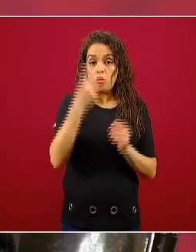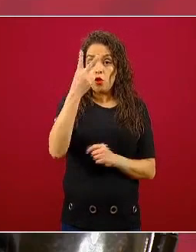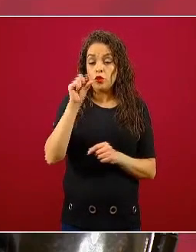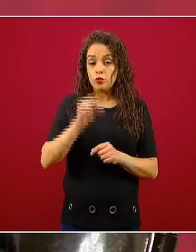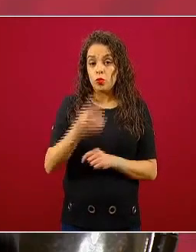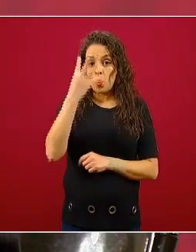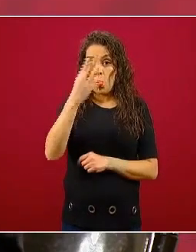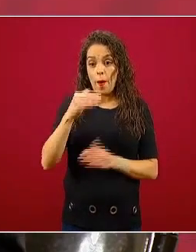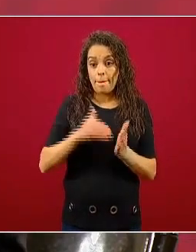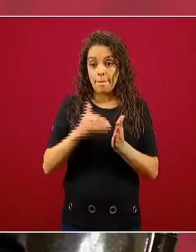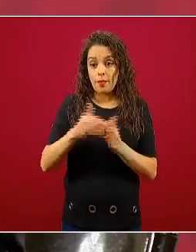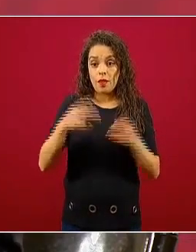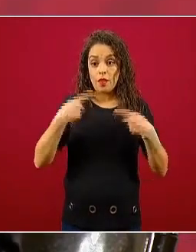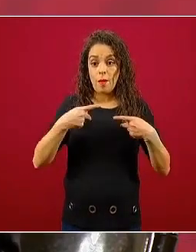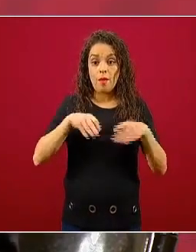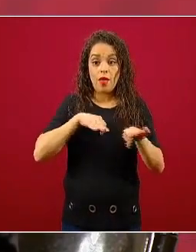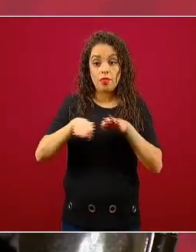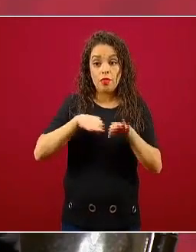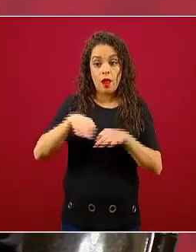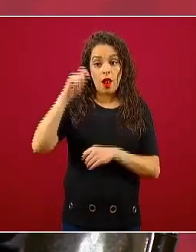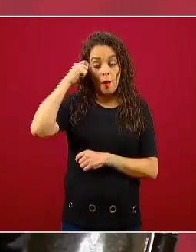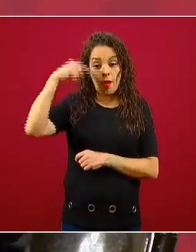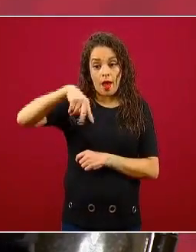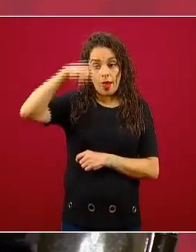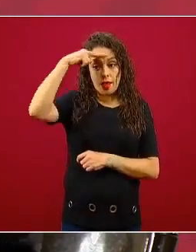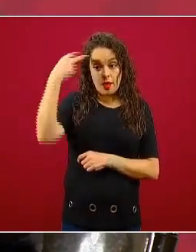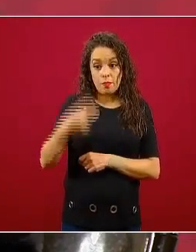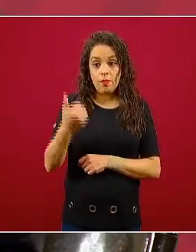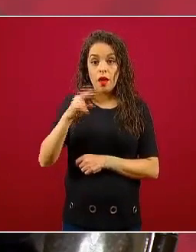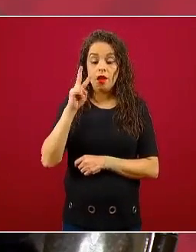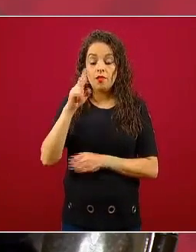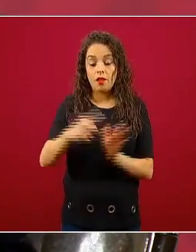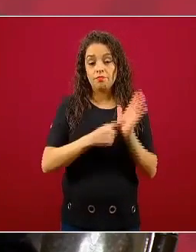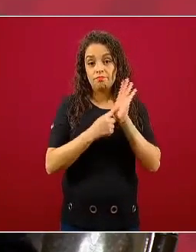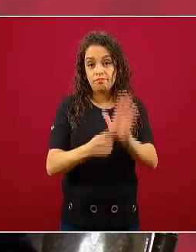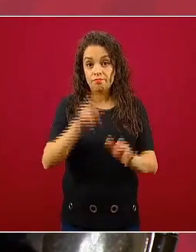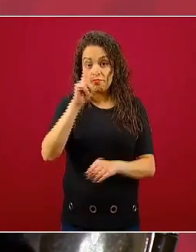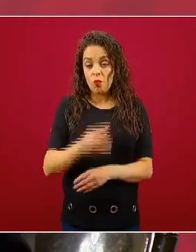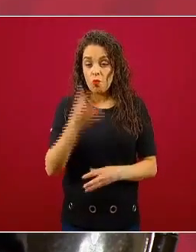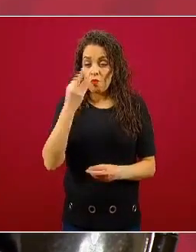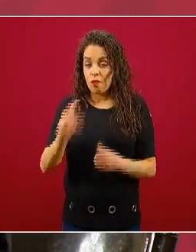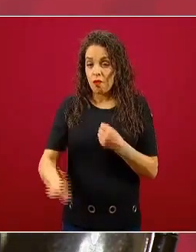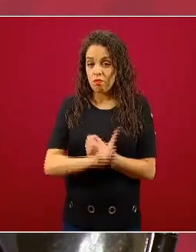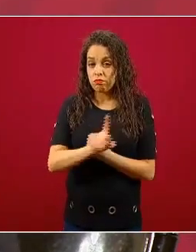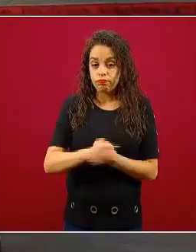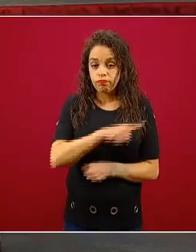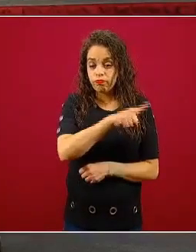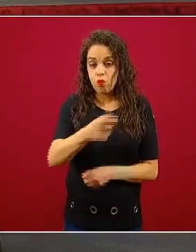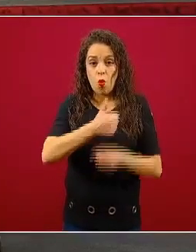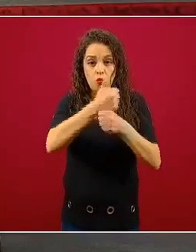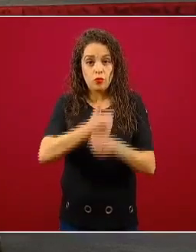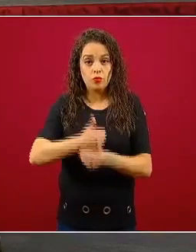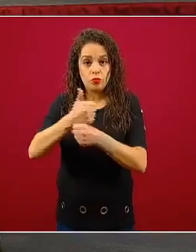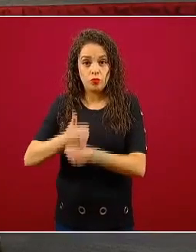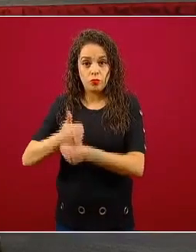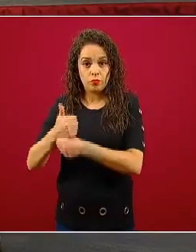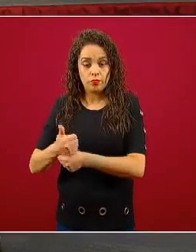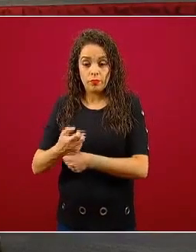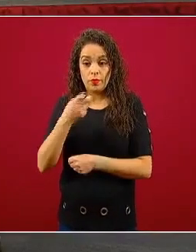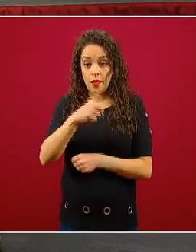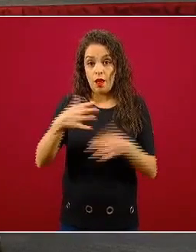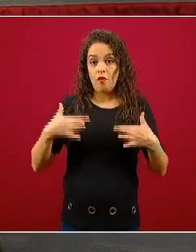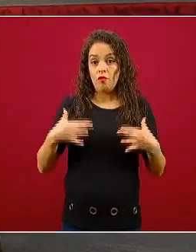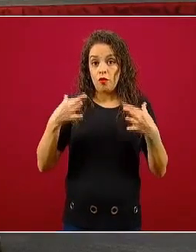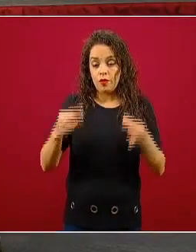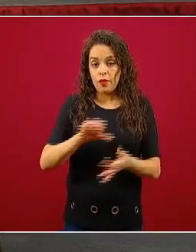del hogar en México y mostrar los problemas que enfrentan. Por lo tanto, y en consecuencia, Marcelina es fundadora